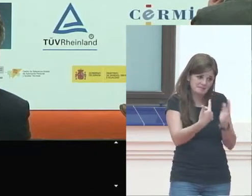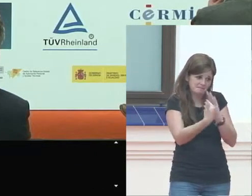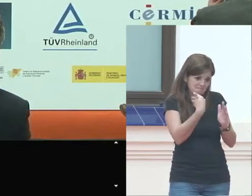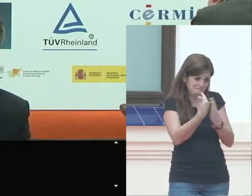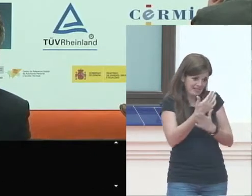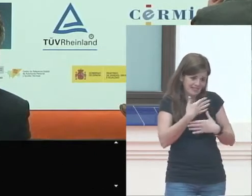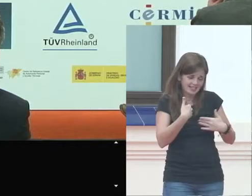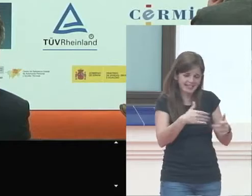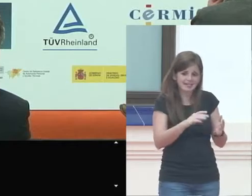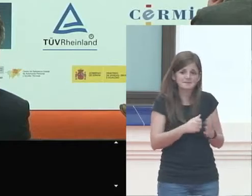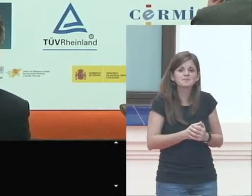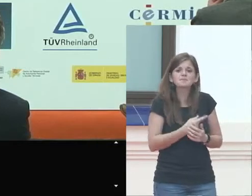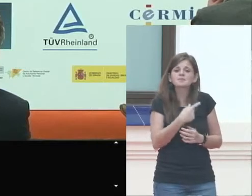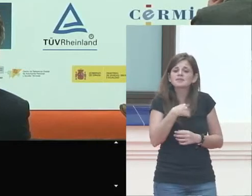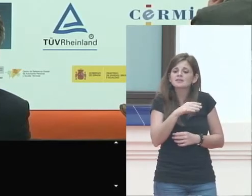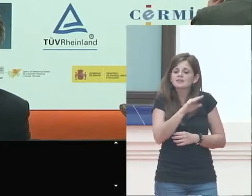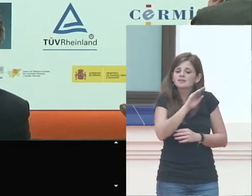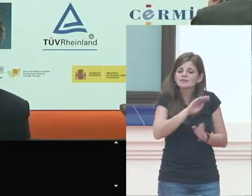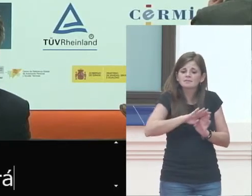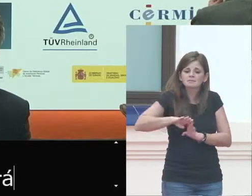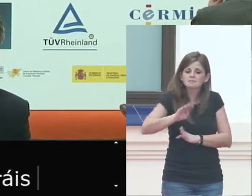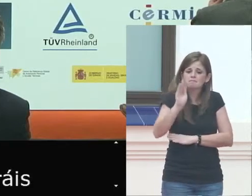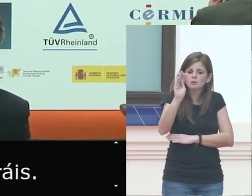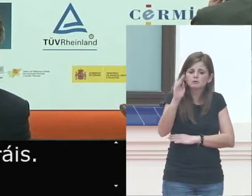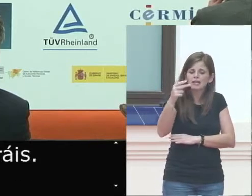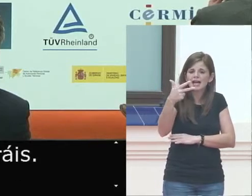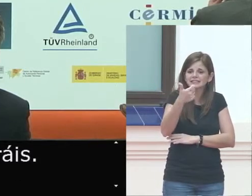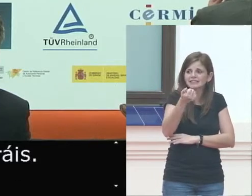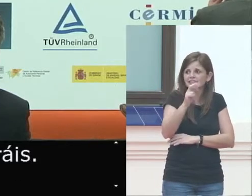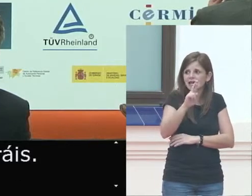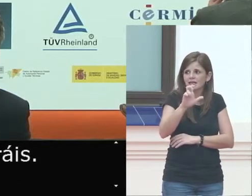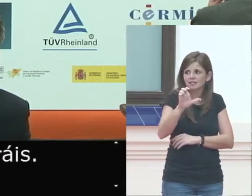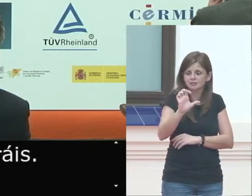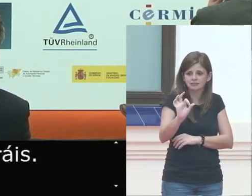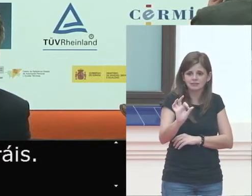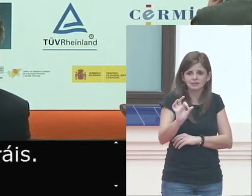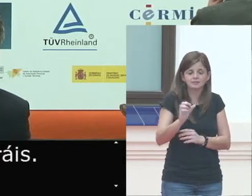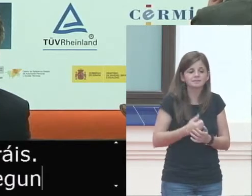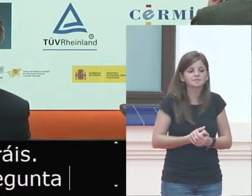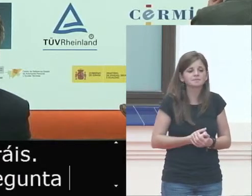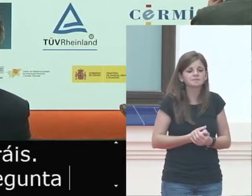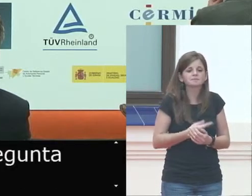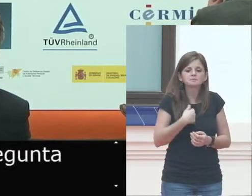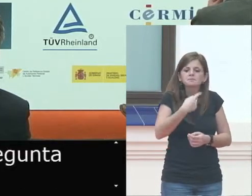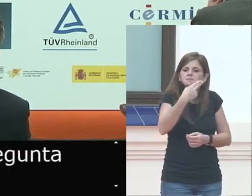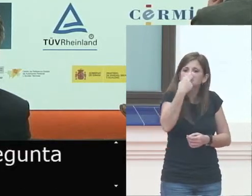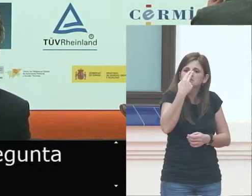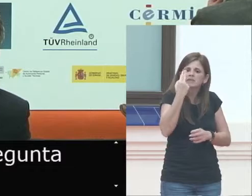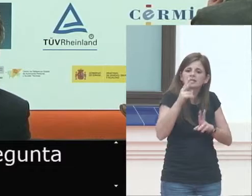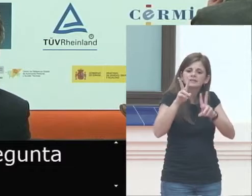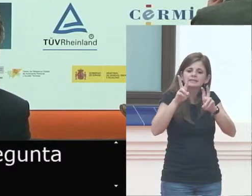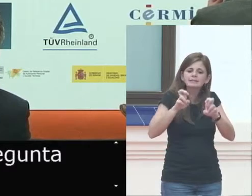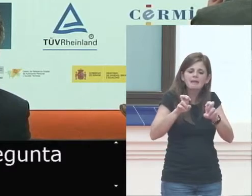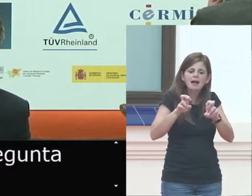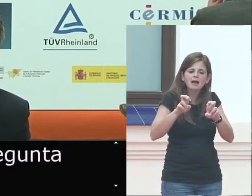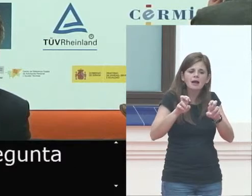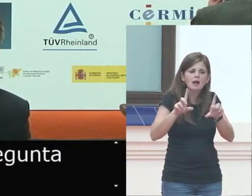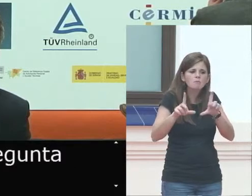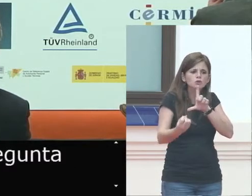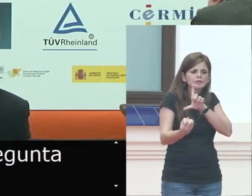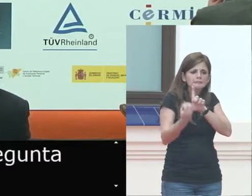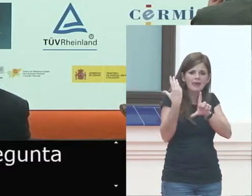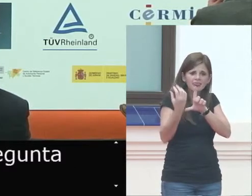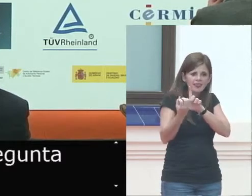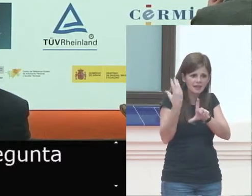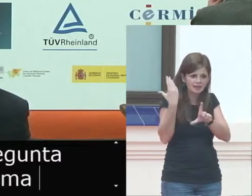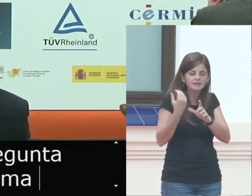Y simplemente para Charles es una pregunta concreta. Yo estoy interesada en el tema de multimedia dentro de